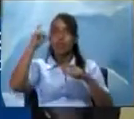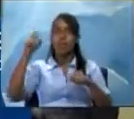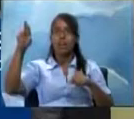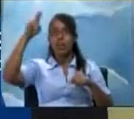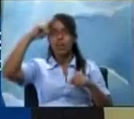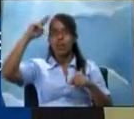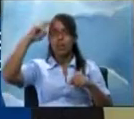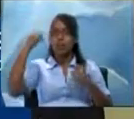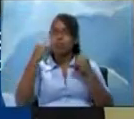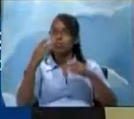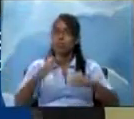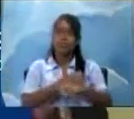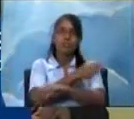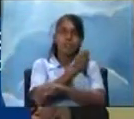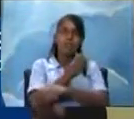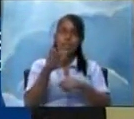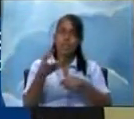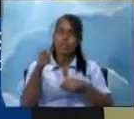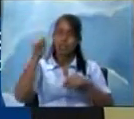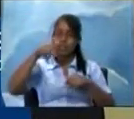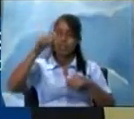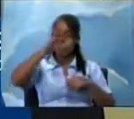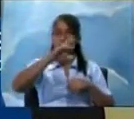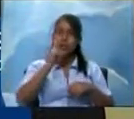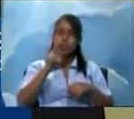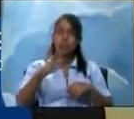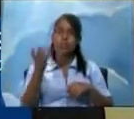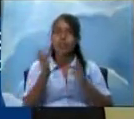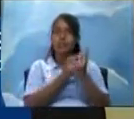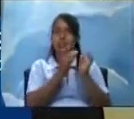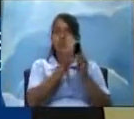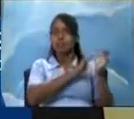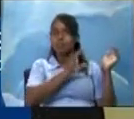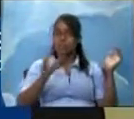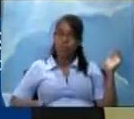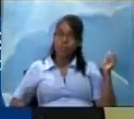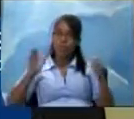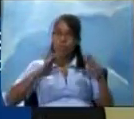día reconocen muy tarde. Y acá estamos viendo que Jesucristo les